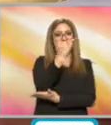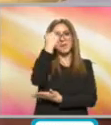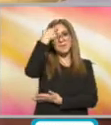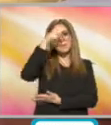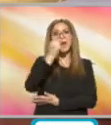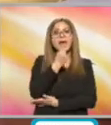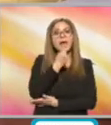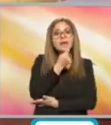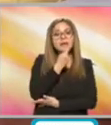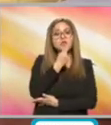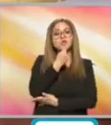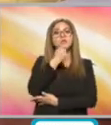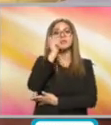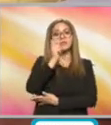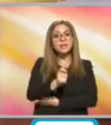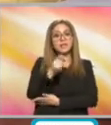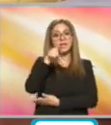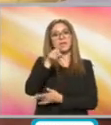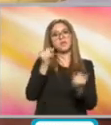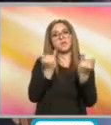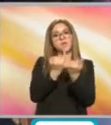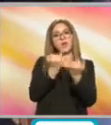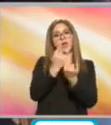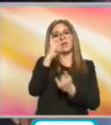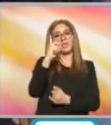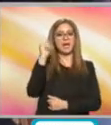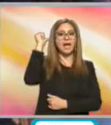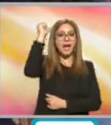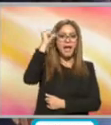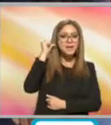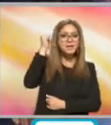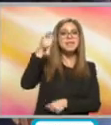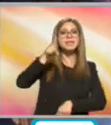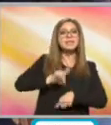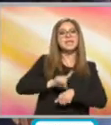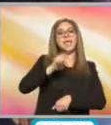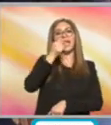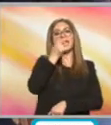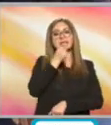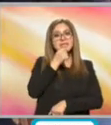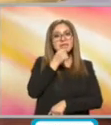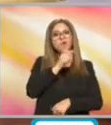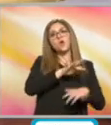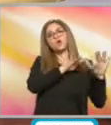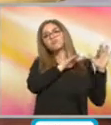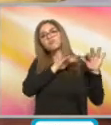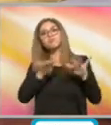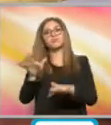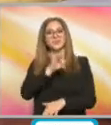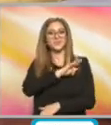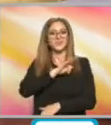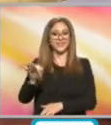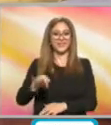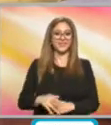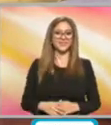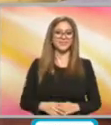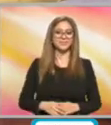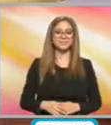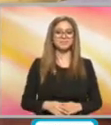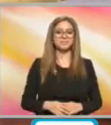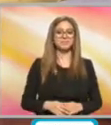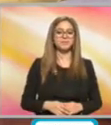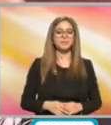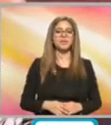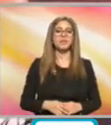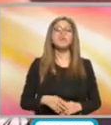un encanta. jardín de niños y como cae en la fecha del Día del Niño, ojalá y vayan buenazo. todos, sí. Oye, y justo hoy tienen una intervención